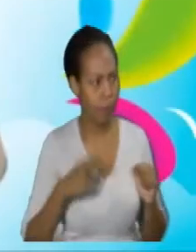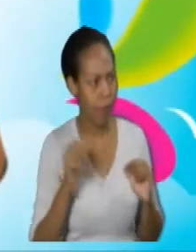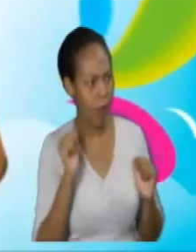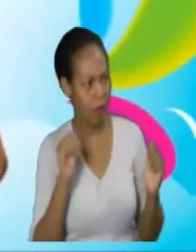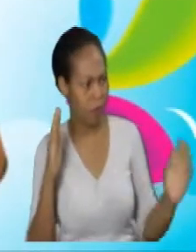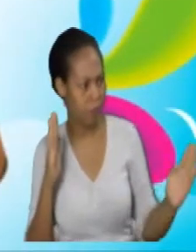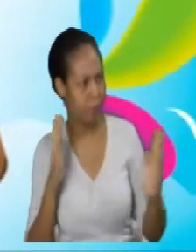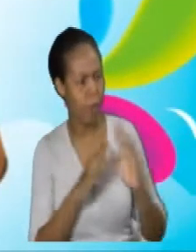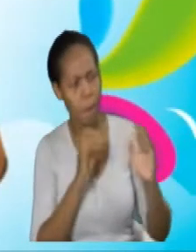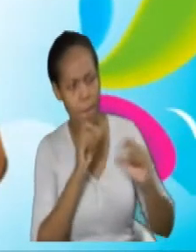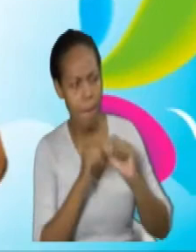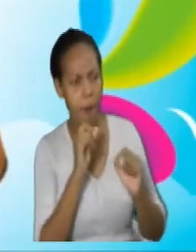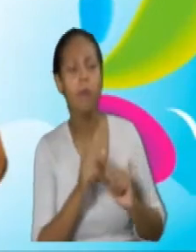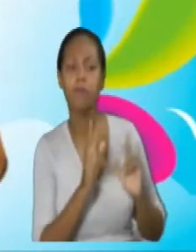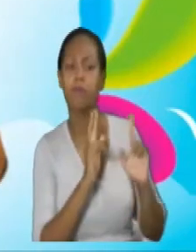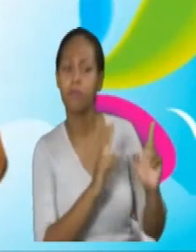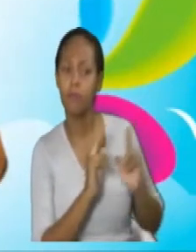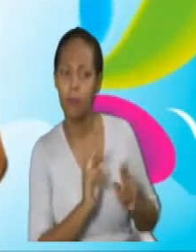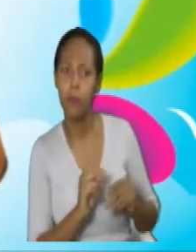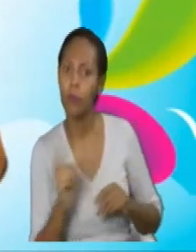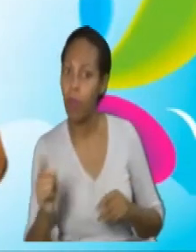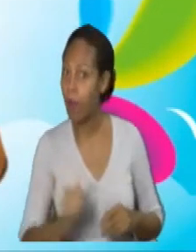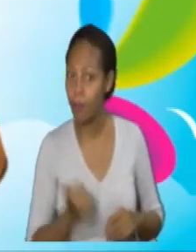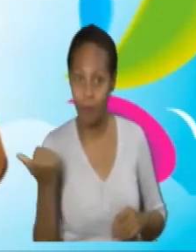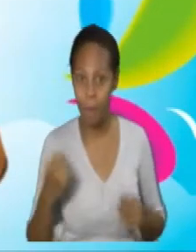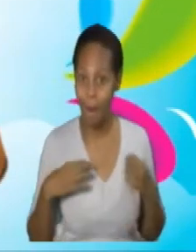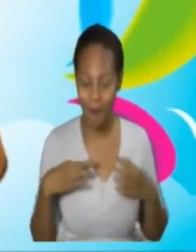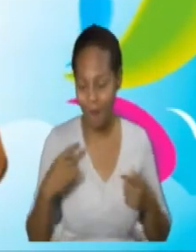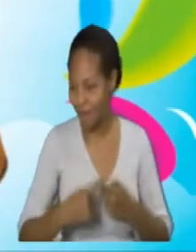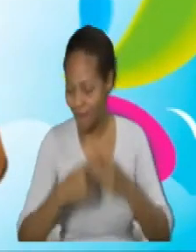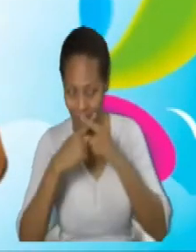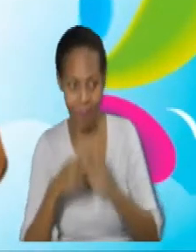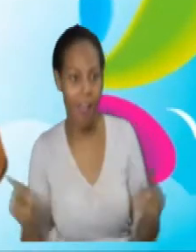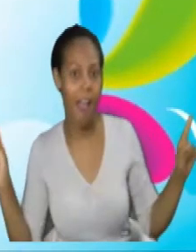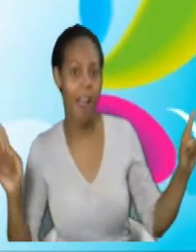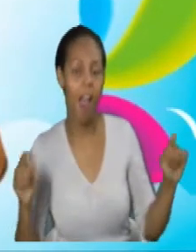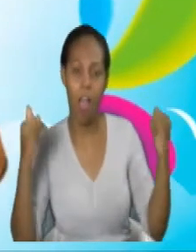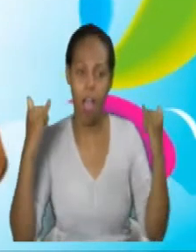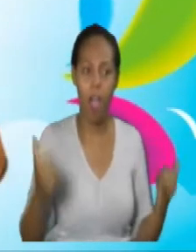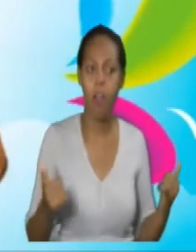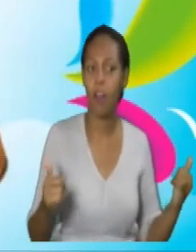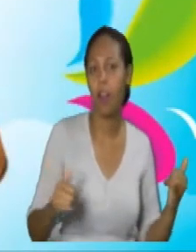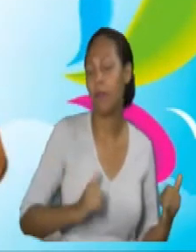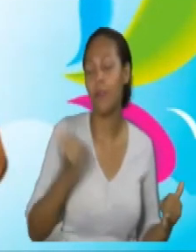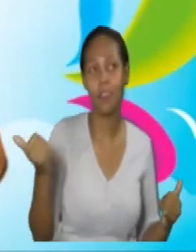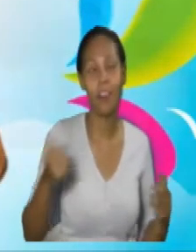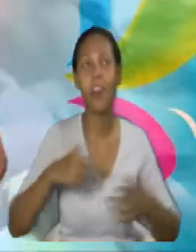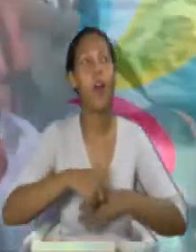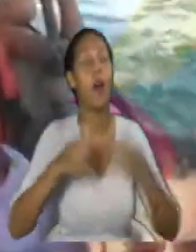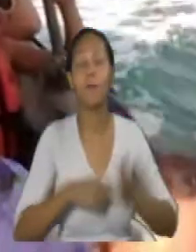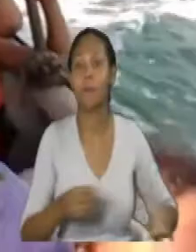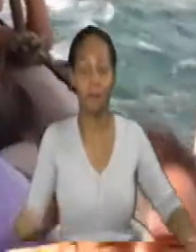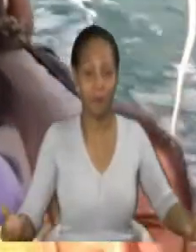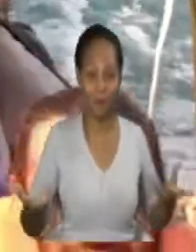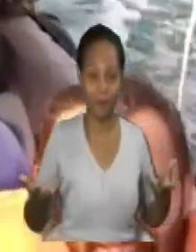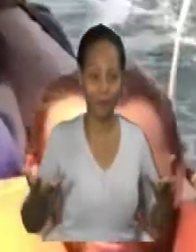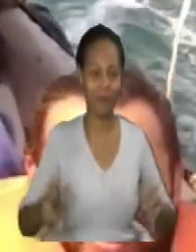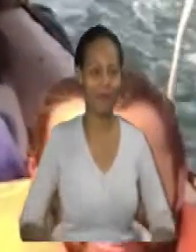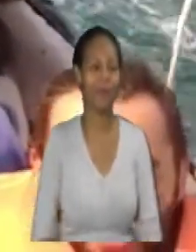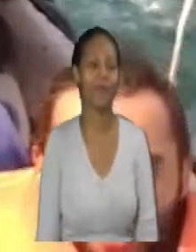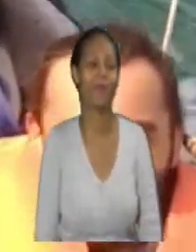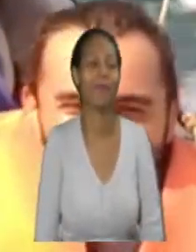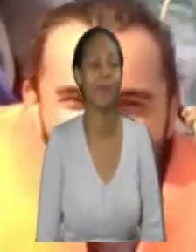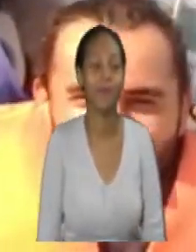información. Vive las vacaciones de otra manera, porque esta temporada venimos con toda. Con